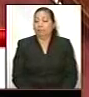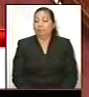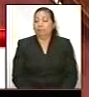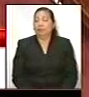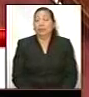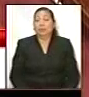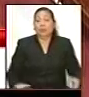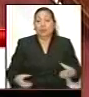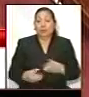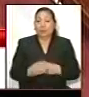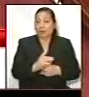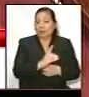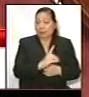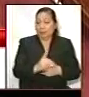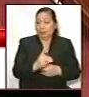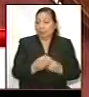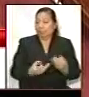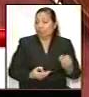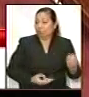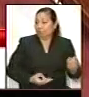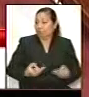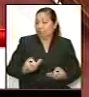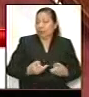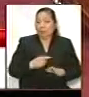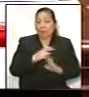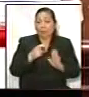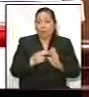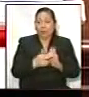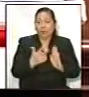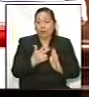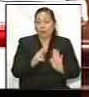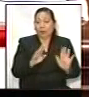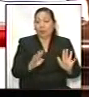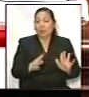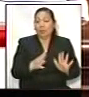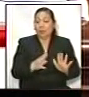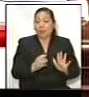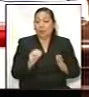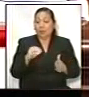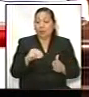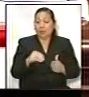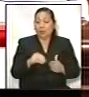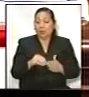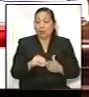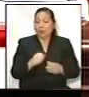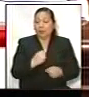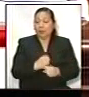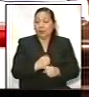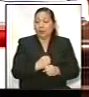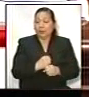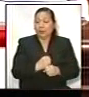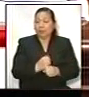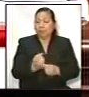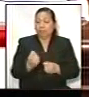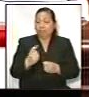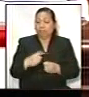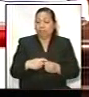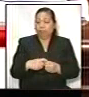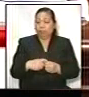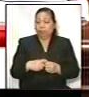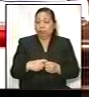De las comisiones de descentralización y de presupuesto, proyecto de ley 3019, se propone autorizar la ejecución de intervenciones